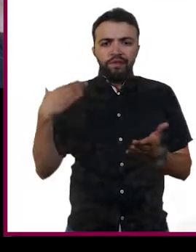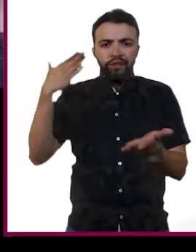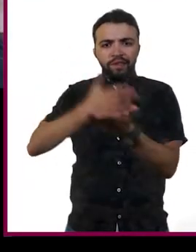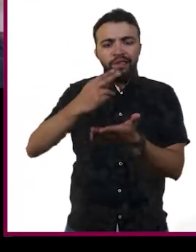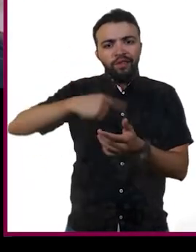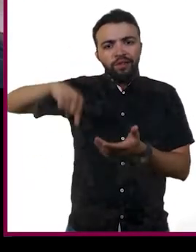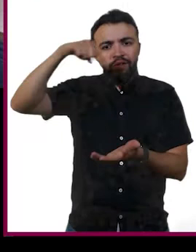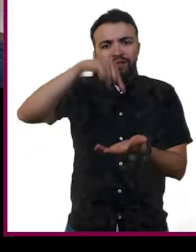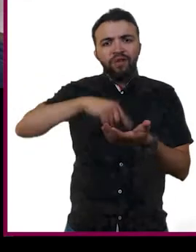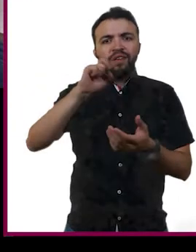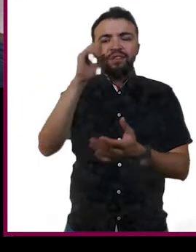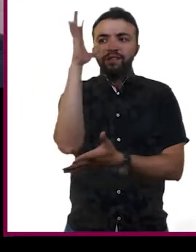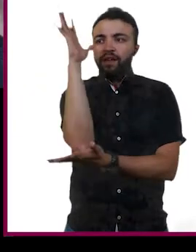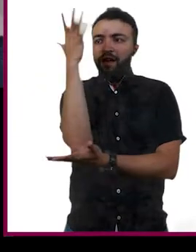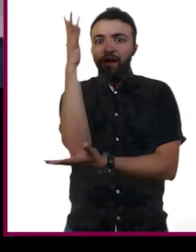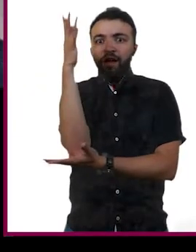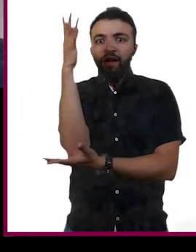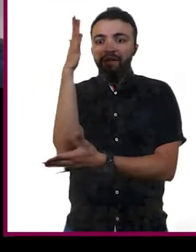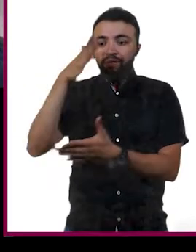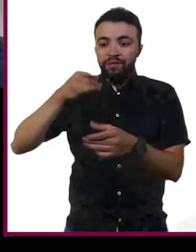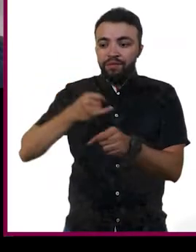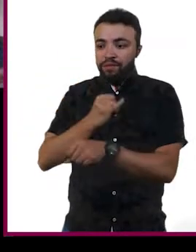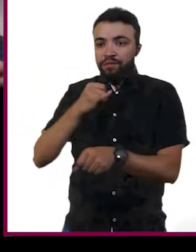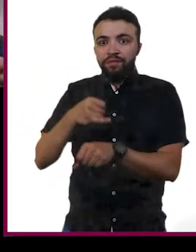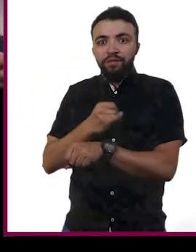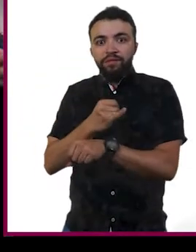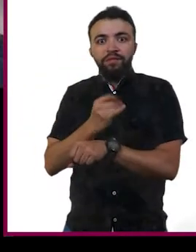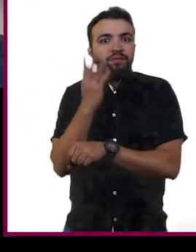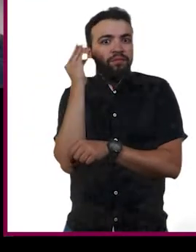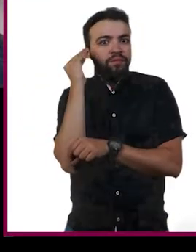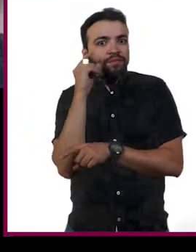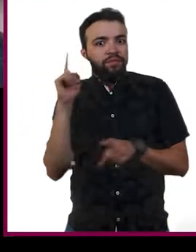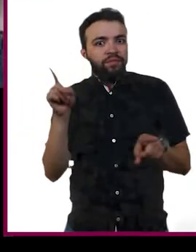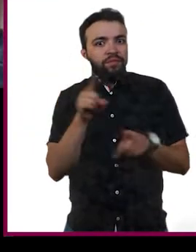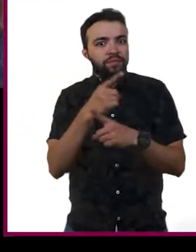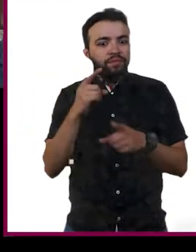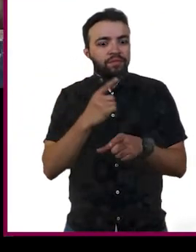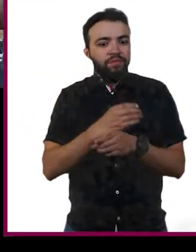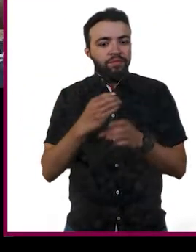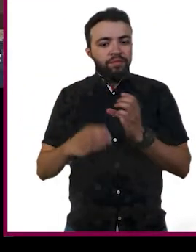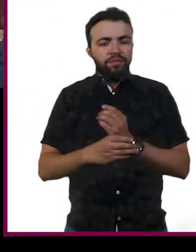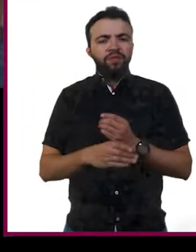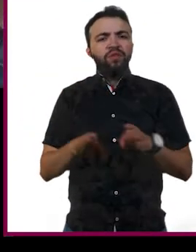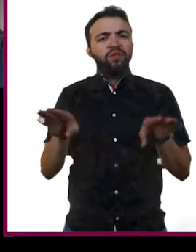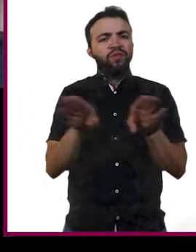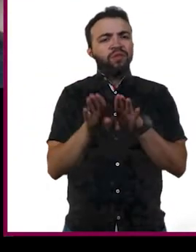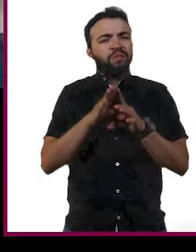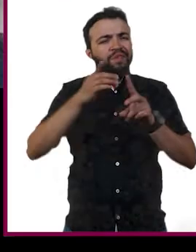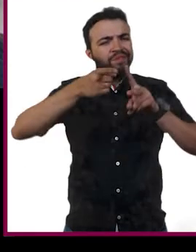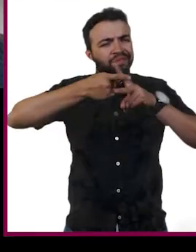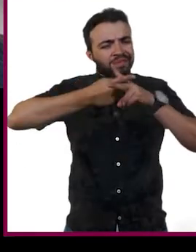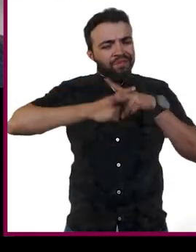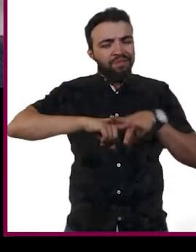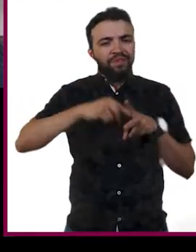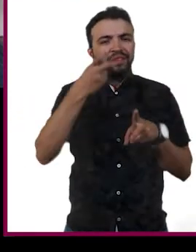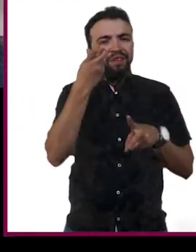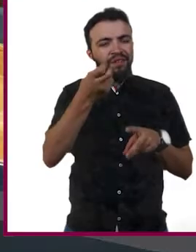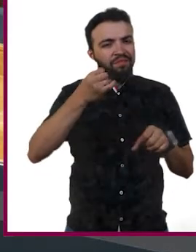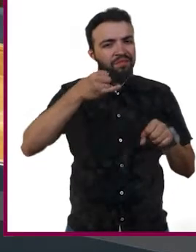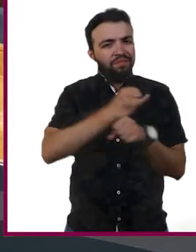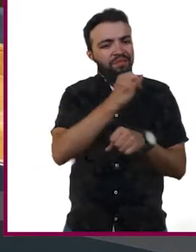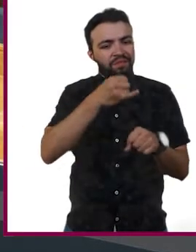lugar así, con árboles que se transformen en instrumentos musicales. Entonces, cuéntanos, ¿cómo ingresaste al mundo de la